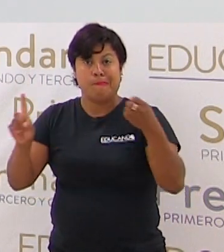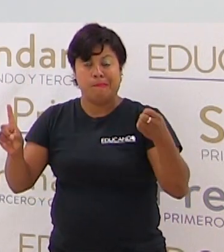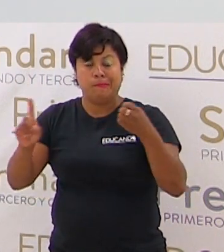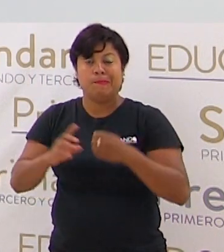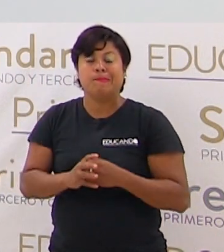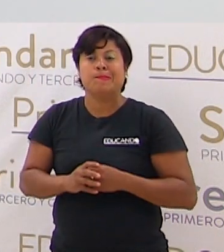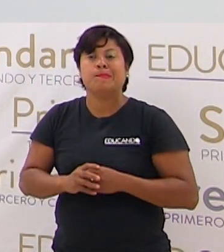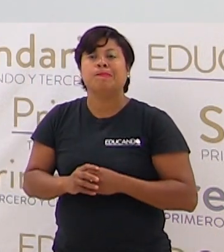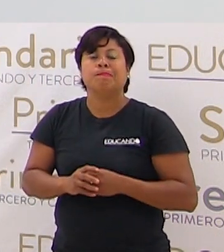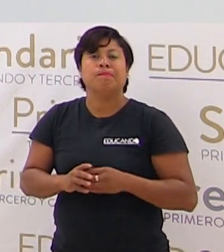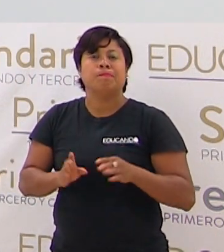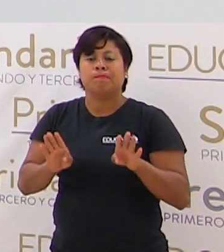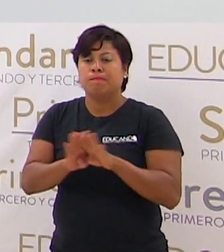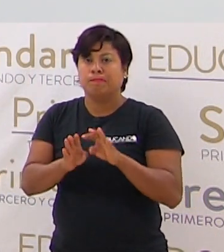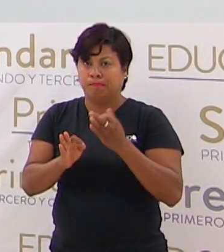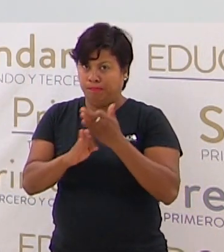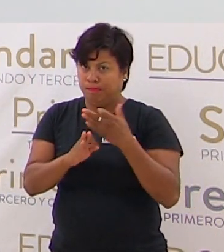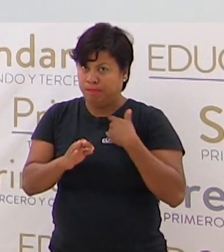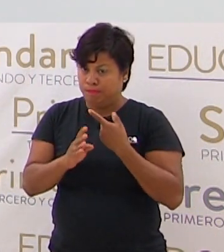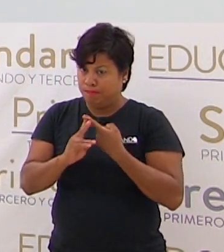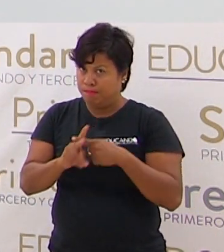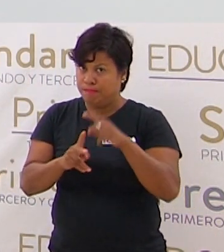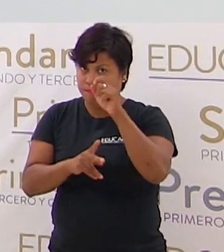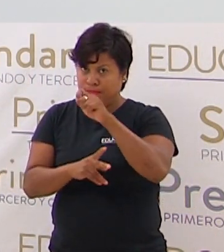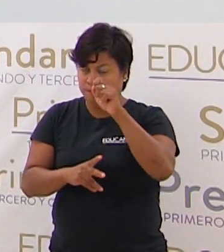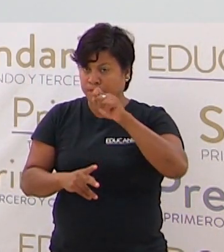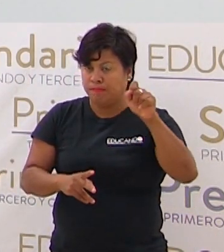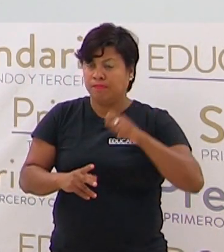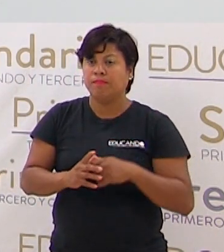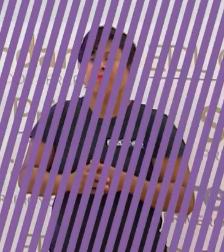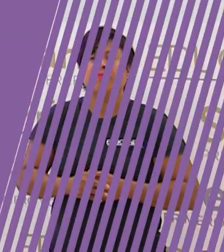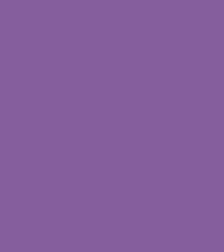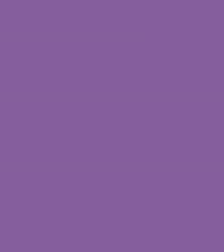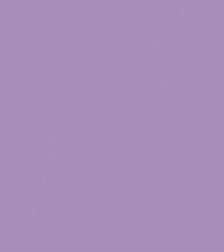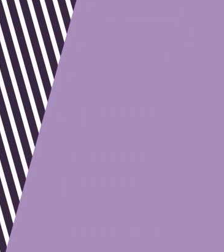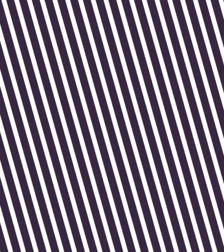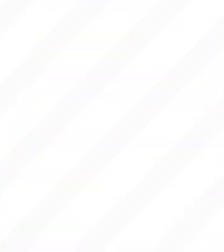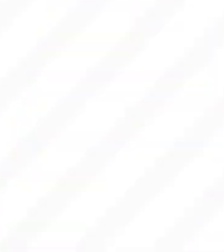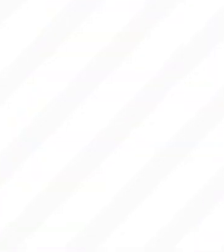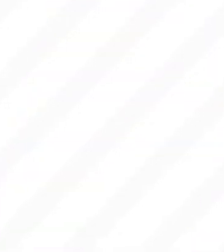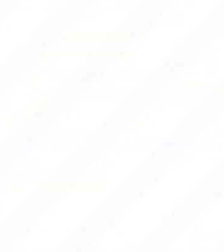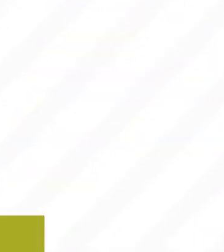oraciones como la siguiente que voy a escribir aquí,